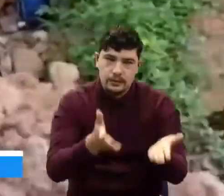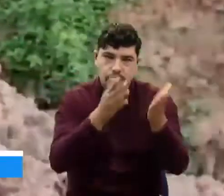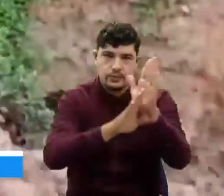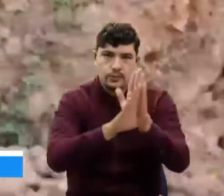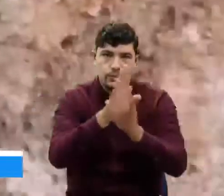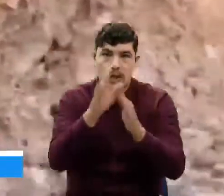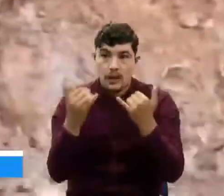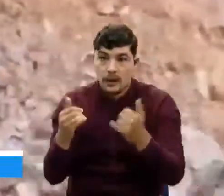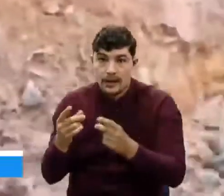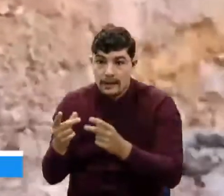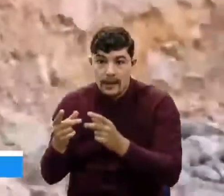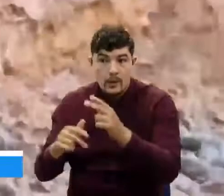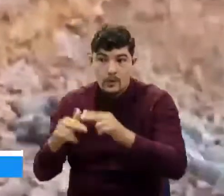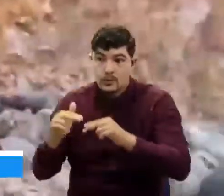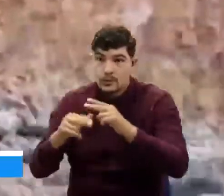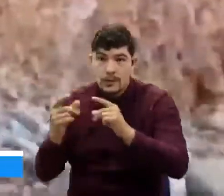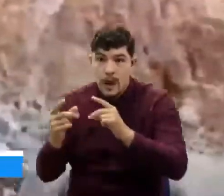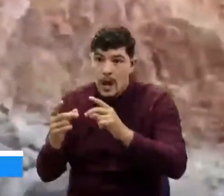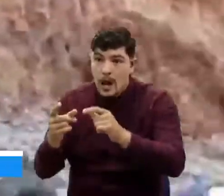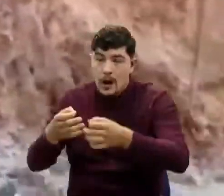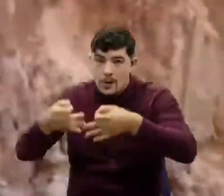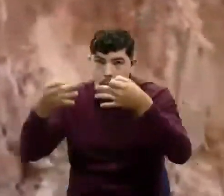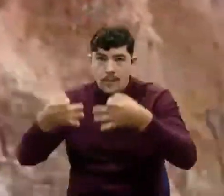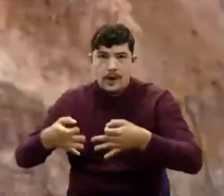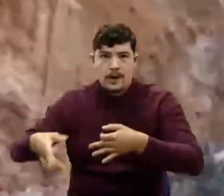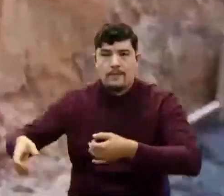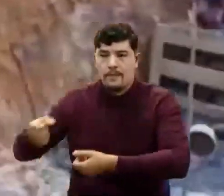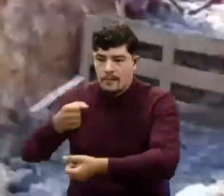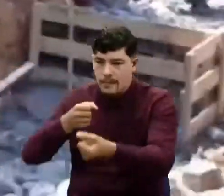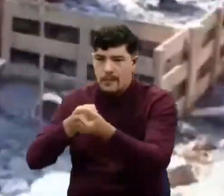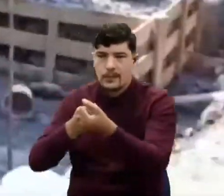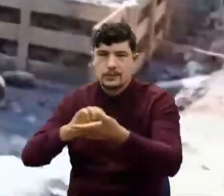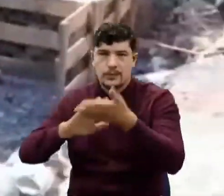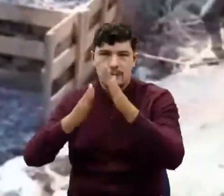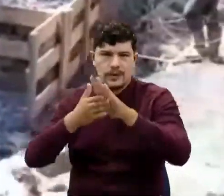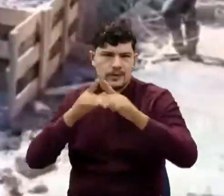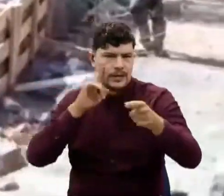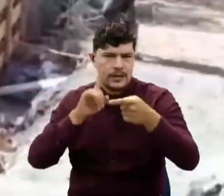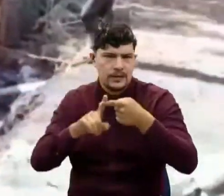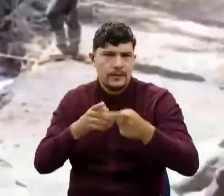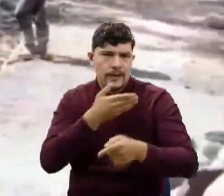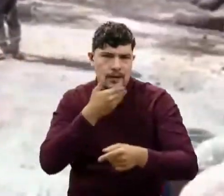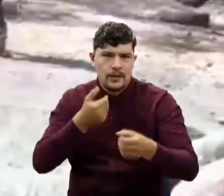se hace en tiempo récord con el fin de cumplirle a la comunidad y permitir